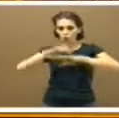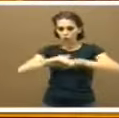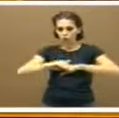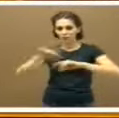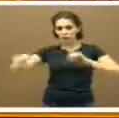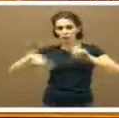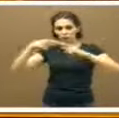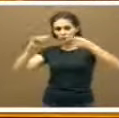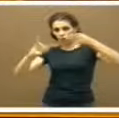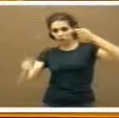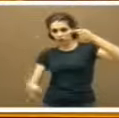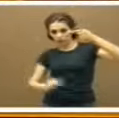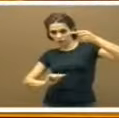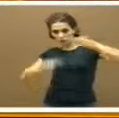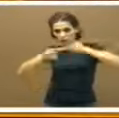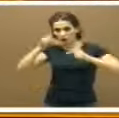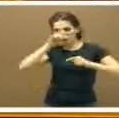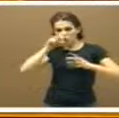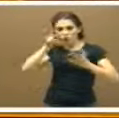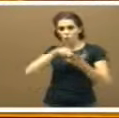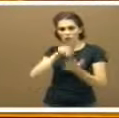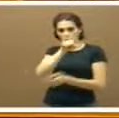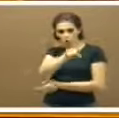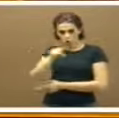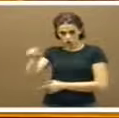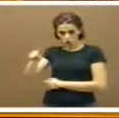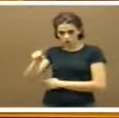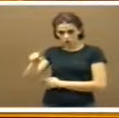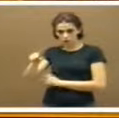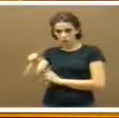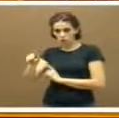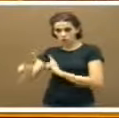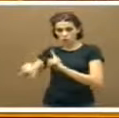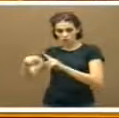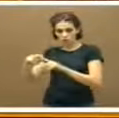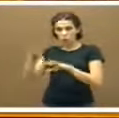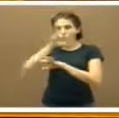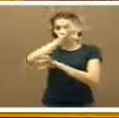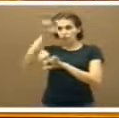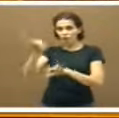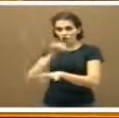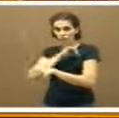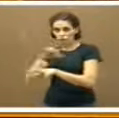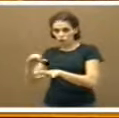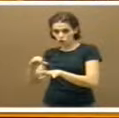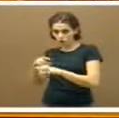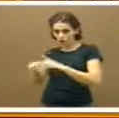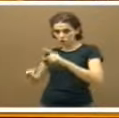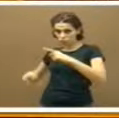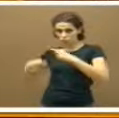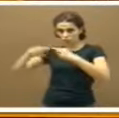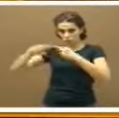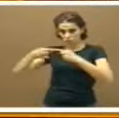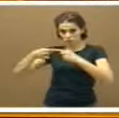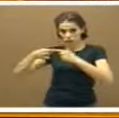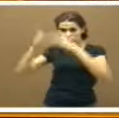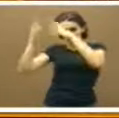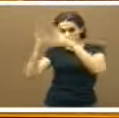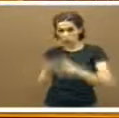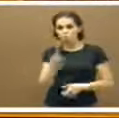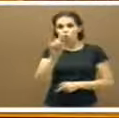objetivo del déficit para 2011 para el conjunto de las comunidades autónomas, cifrado en el 1